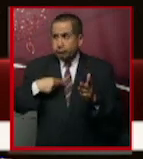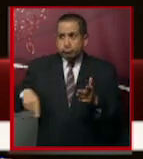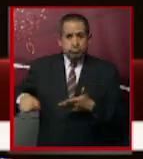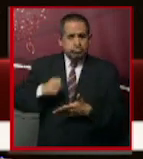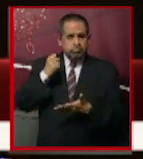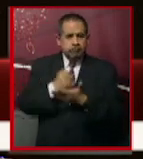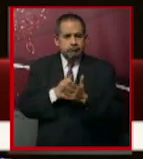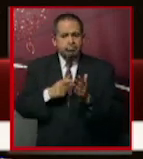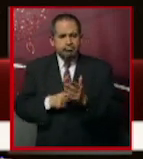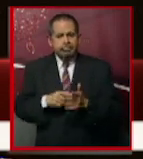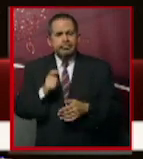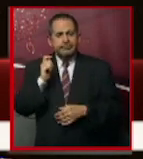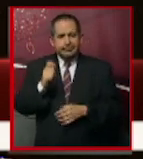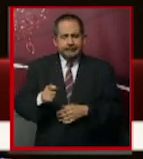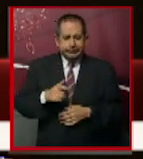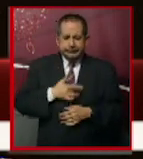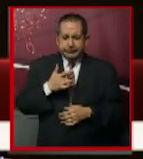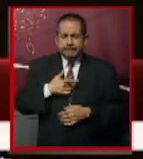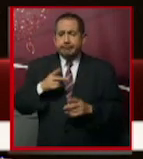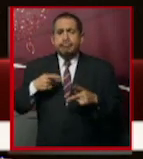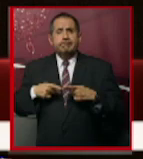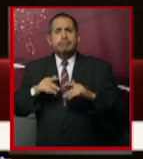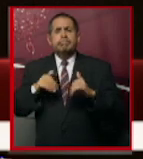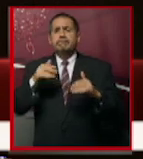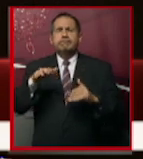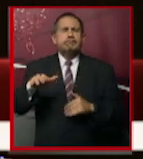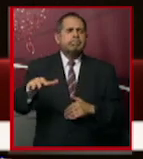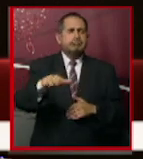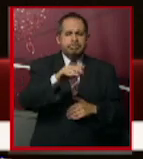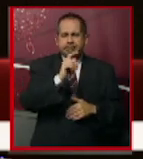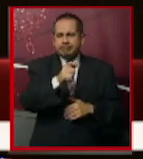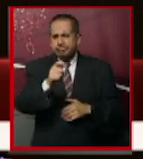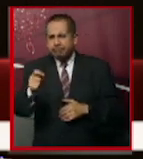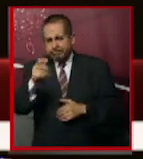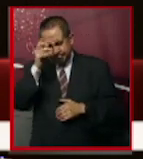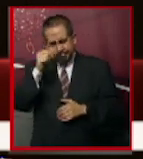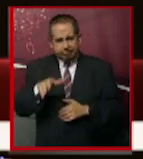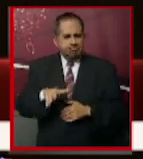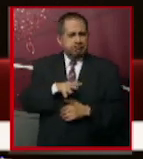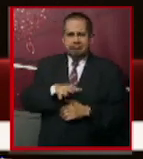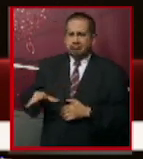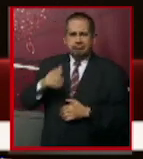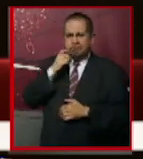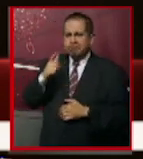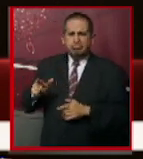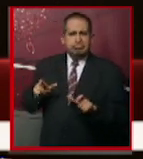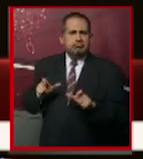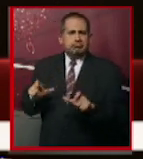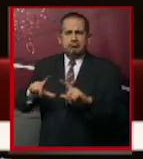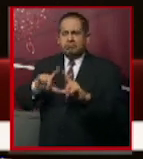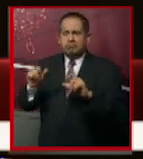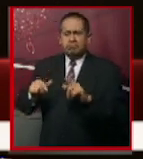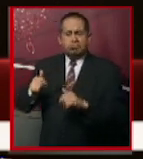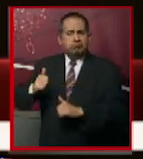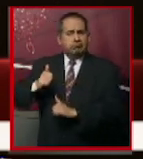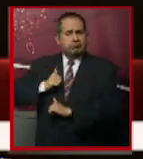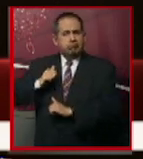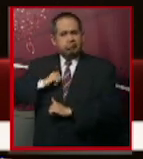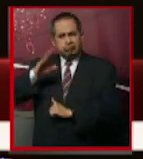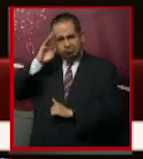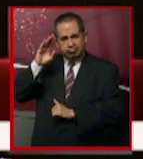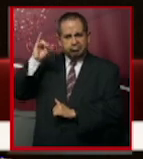Legislativo recogió el sentir de la sociedad de rechazar una Guardia Nacional con mando militar